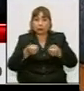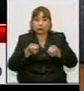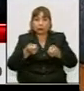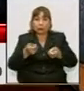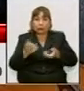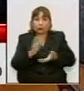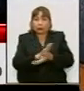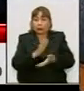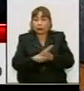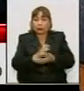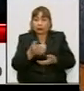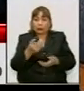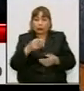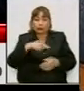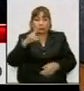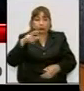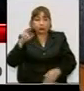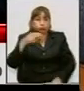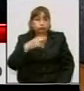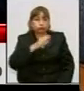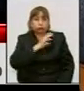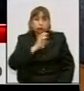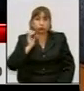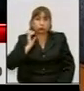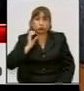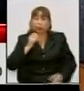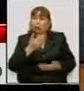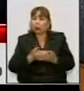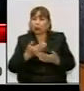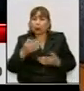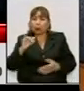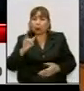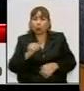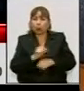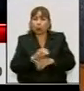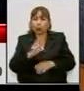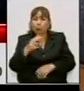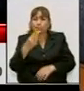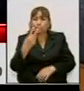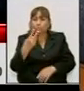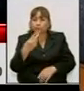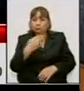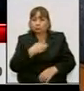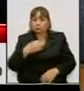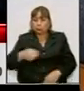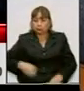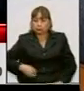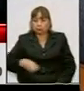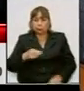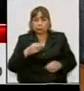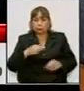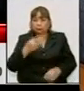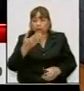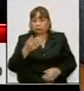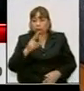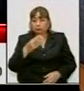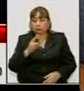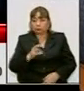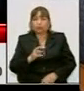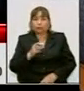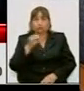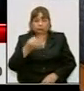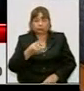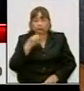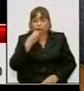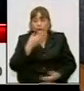de Administración Regional del Callao entre agosto del 2001 y julio del 2002 y presidente del 2003 a 2006. ¿Eso es correcto? Sí, es